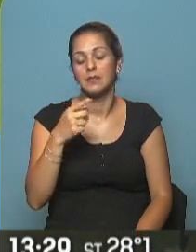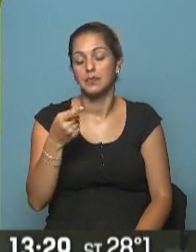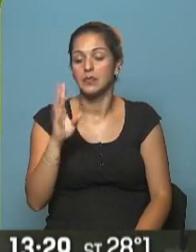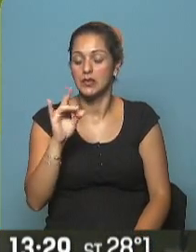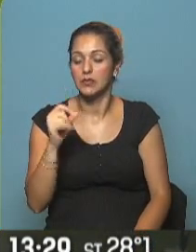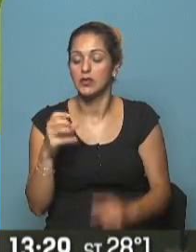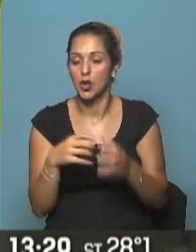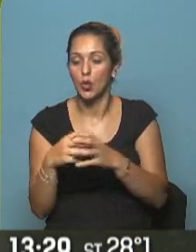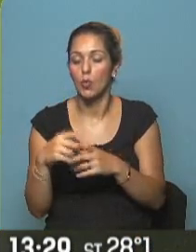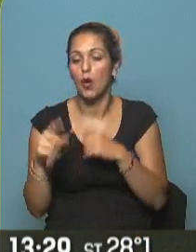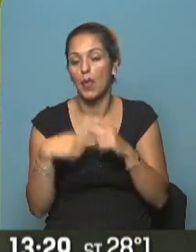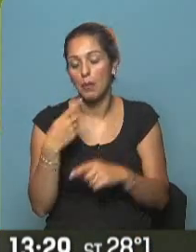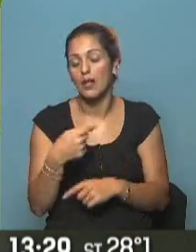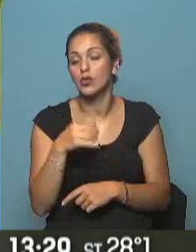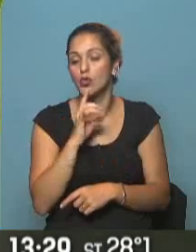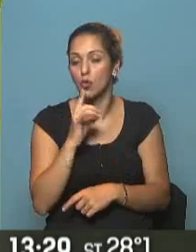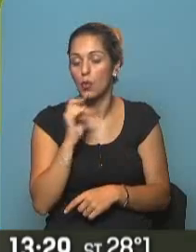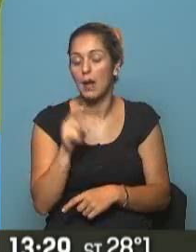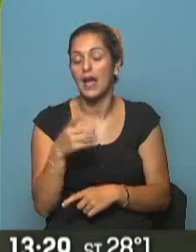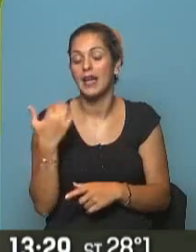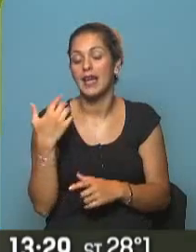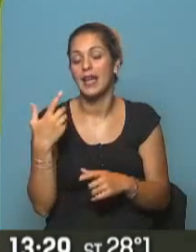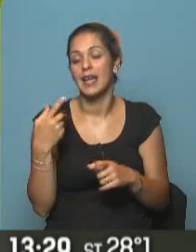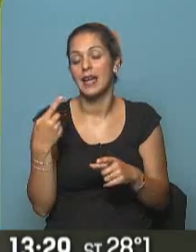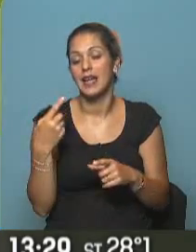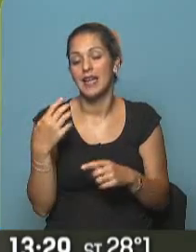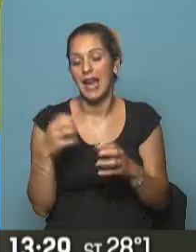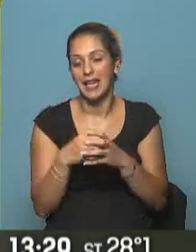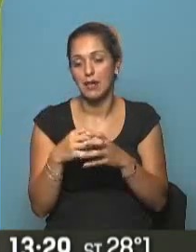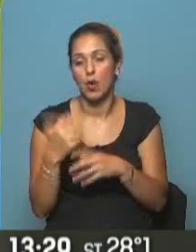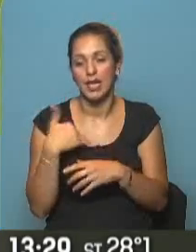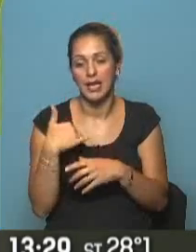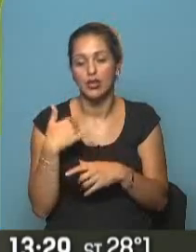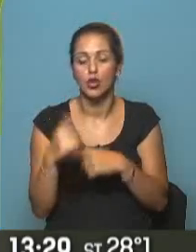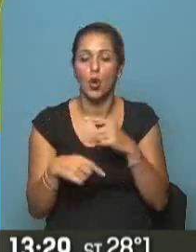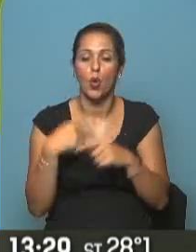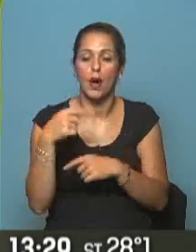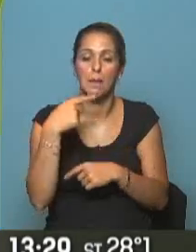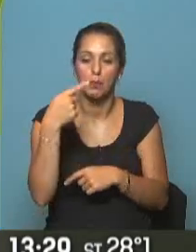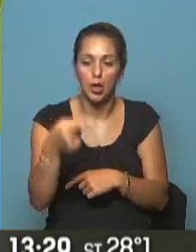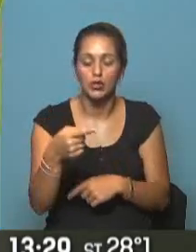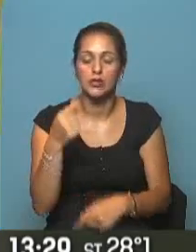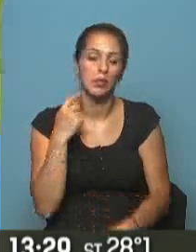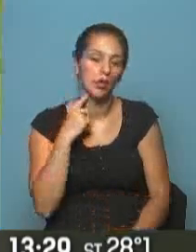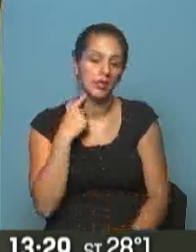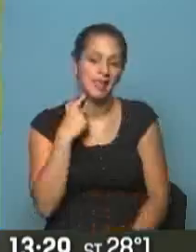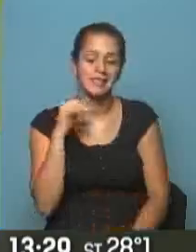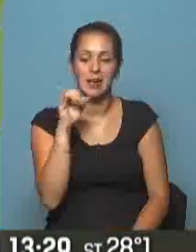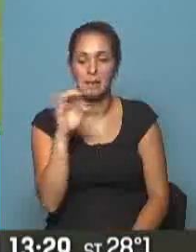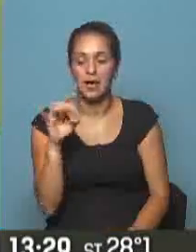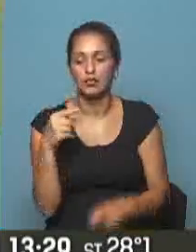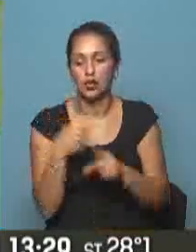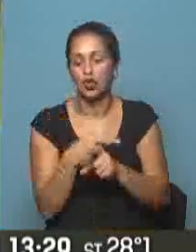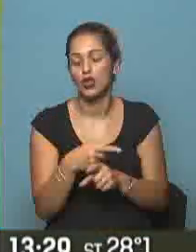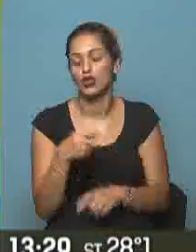tiempo para Atlético Tucumán, el equipo argentino que no jugará esta semana, lo hará recién el próximo 13 de marzo ante